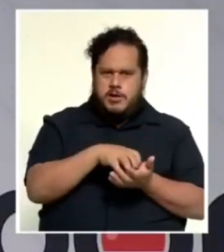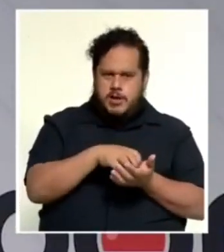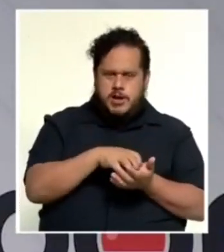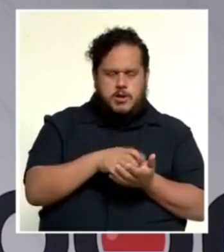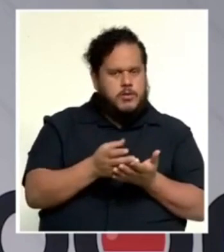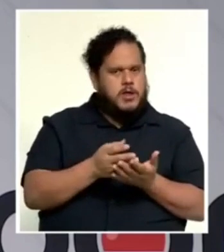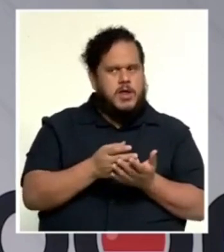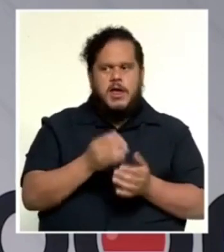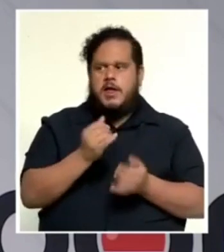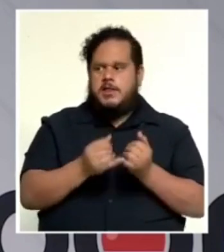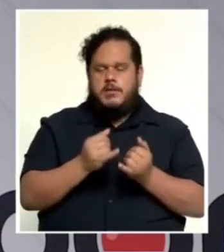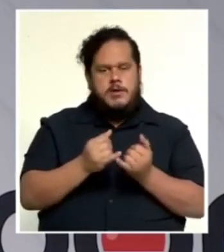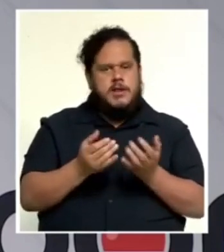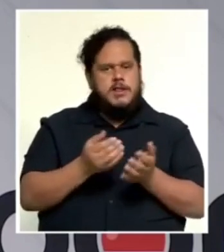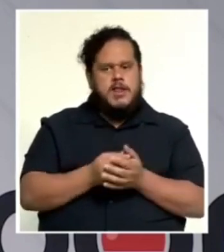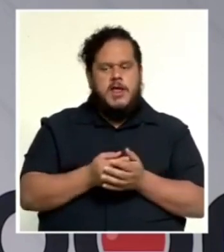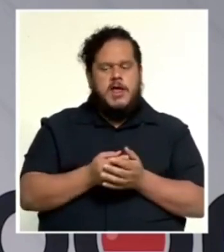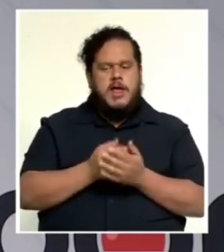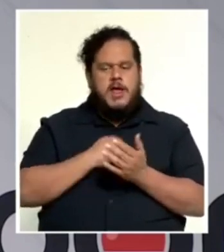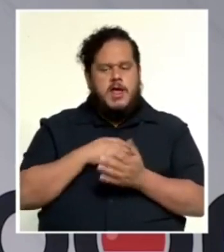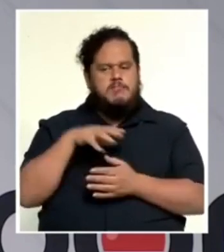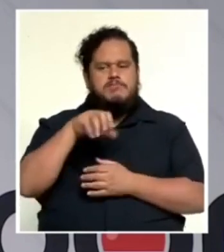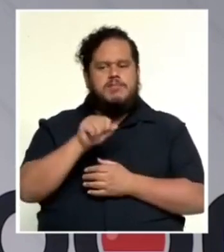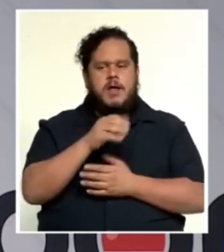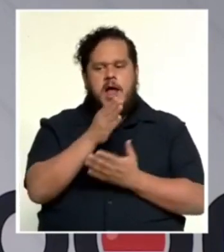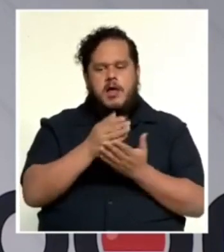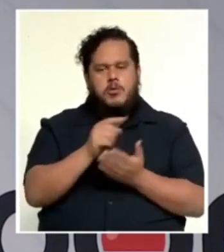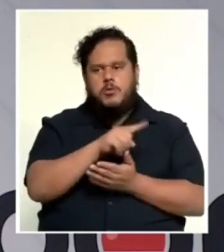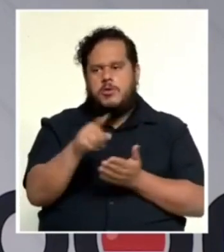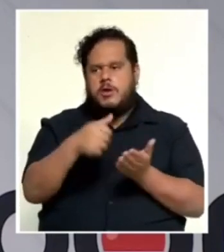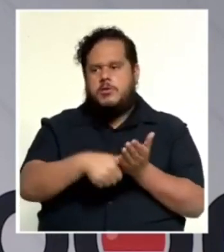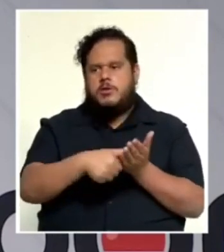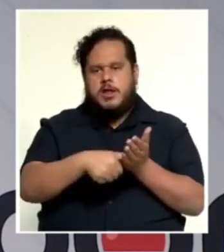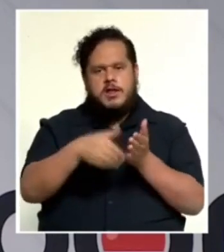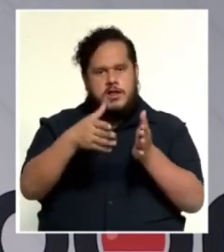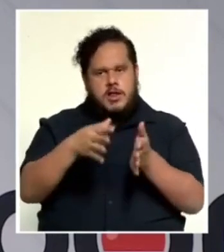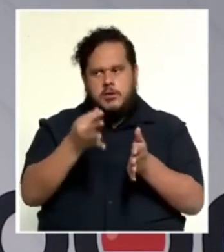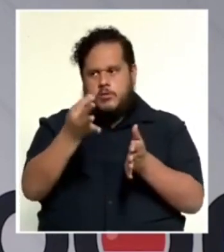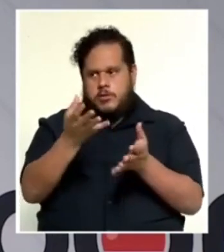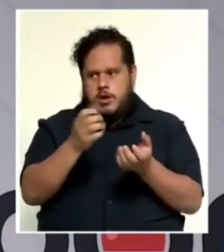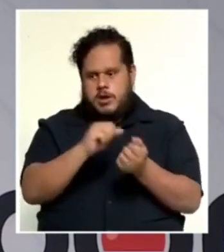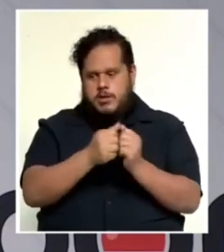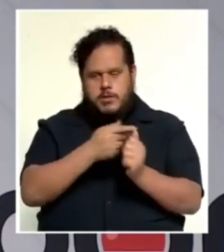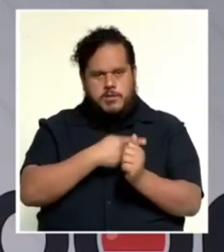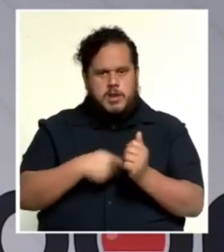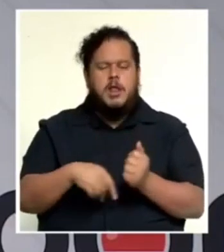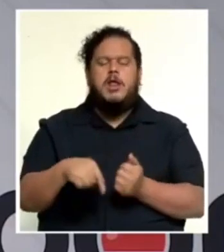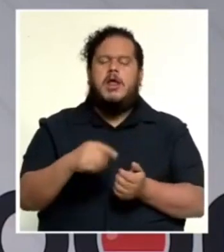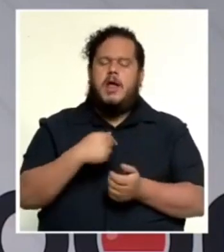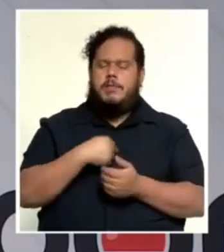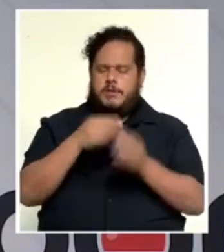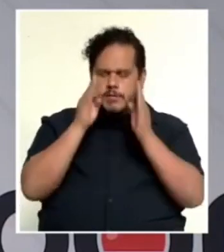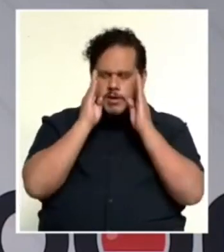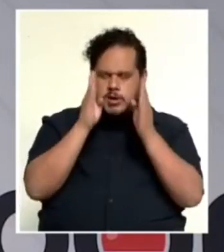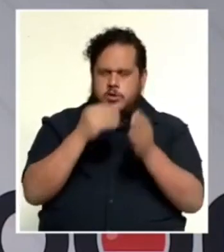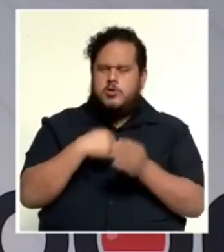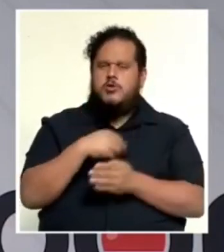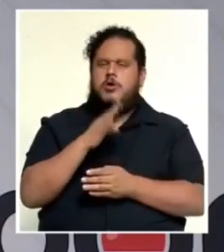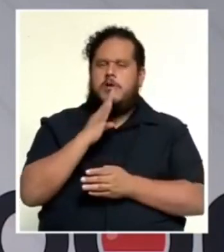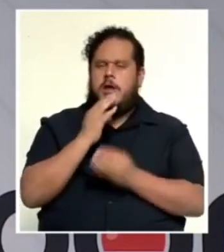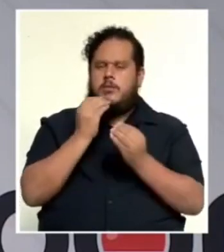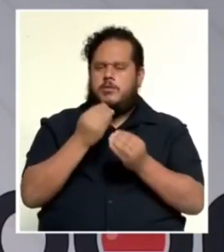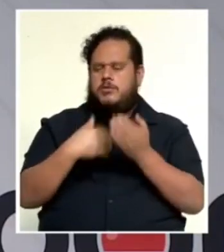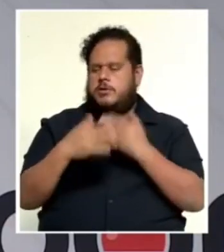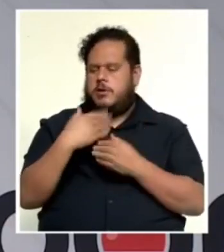por decantar por alguno de los candidatos, me llama la atención un tema particular, y yo he conversado muchísimo de esto hace años atrás